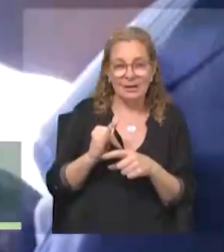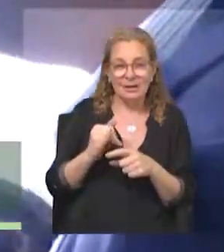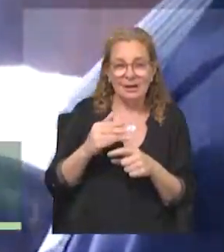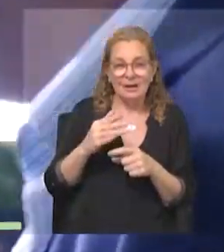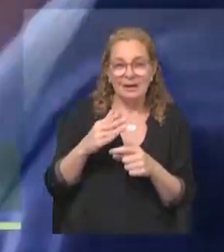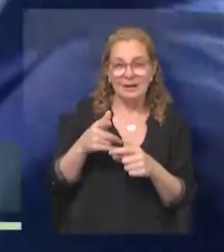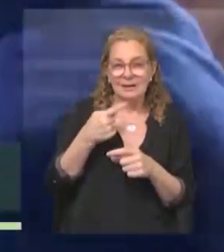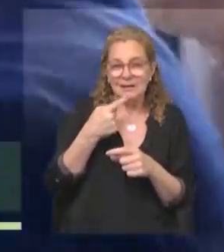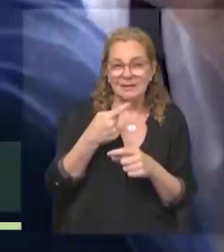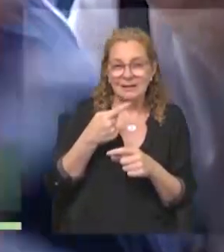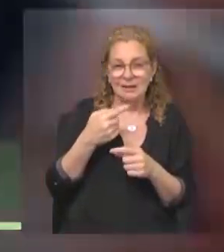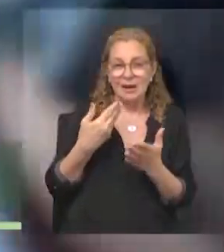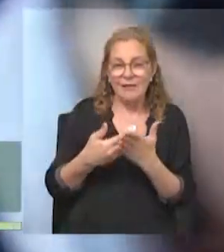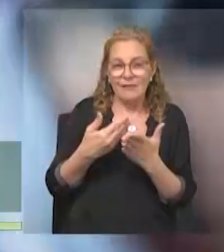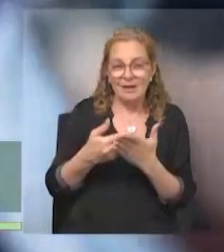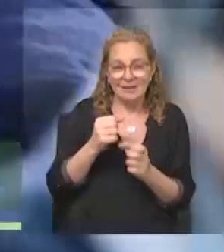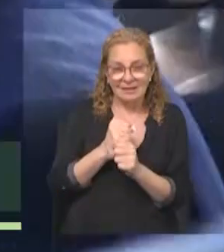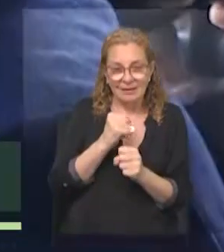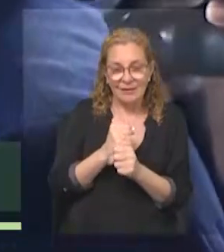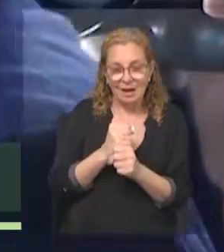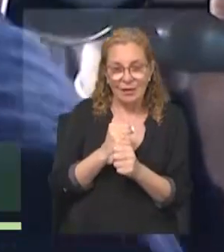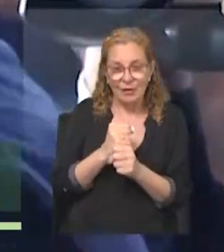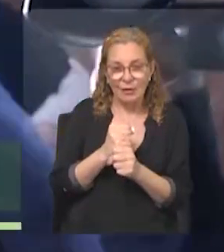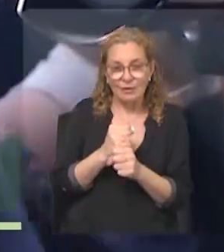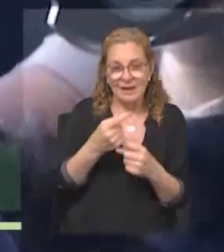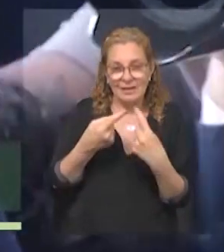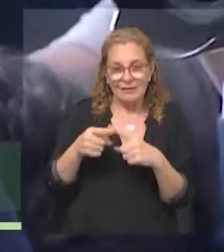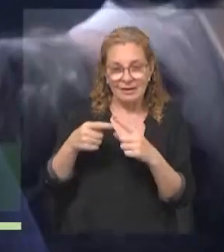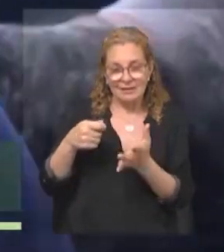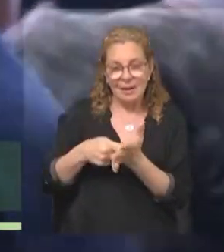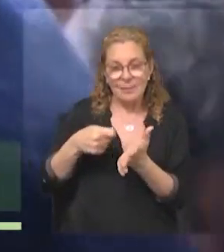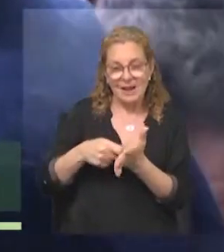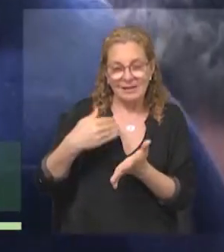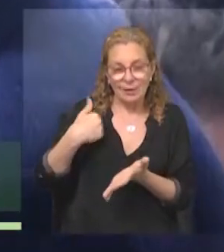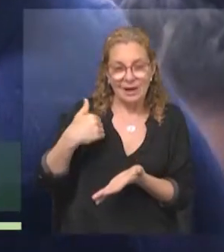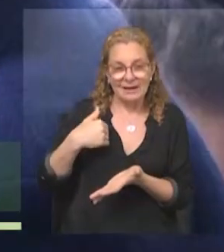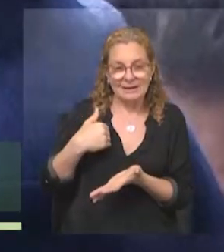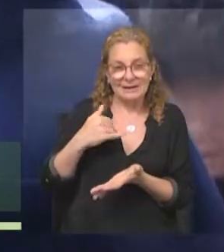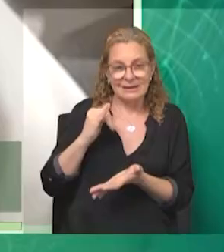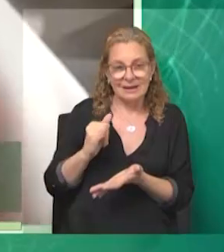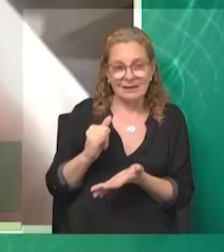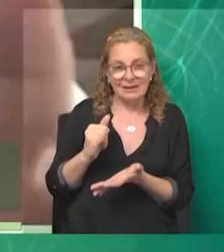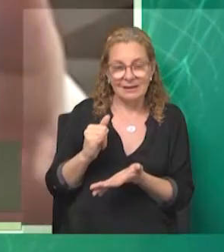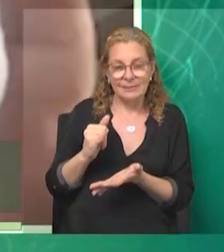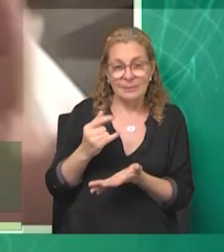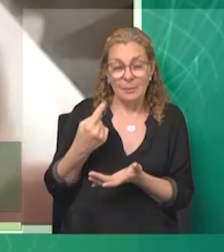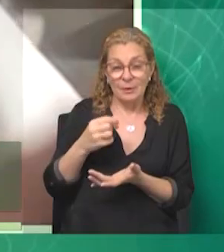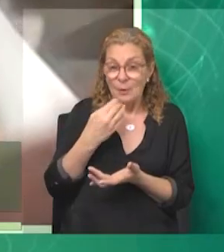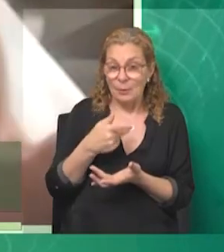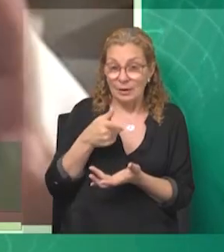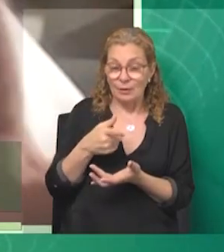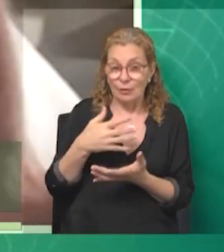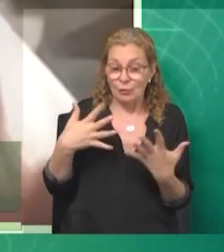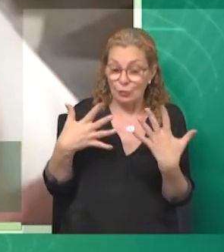vos sabé la desocupación que ha habido fruto de la diferencia cambiaria con la Argentina este Pero bueno la